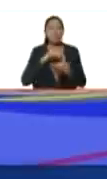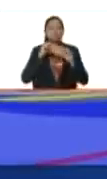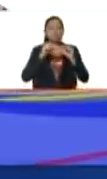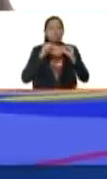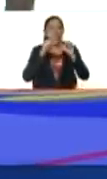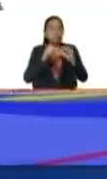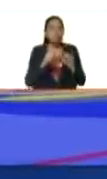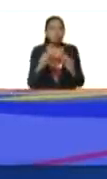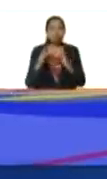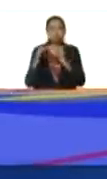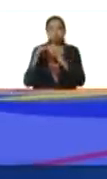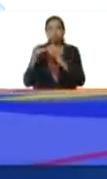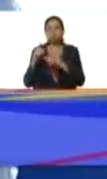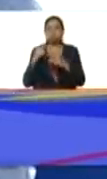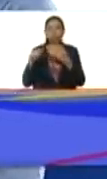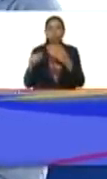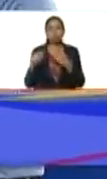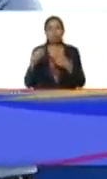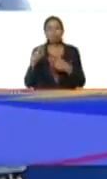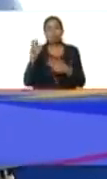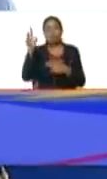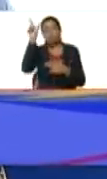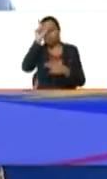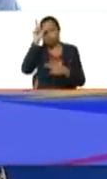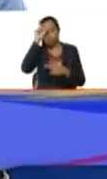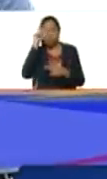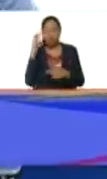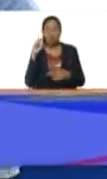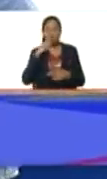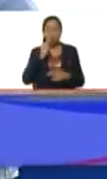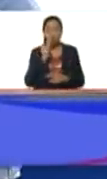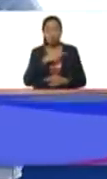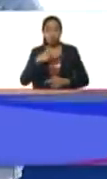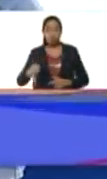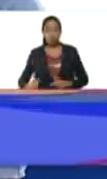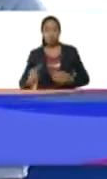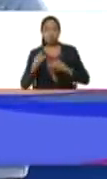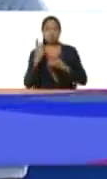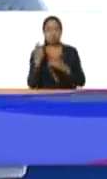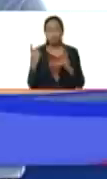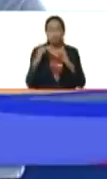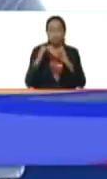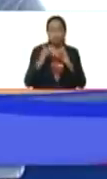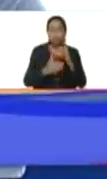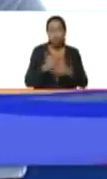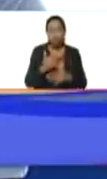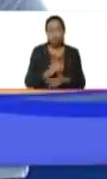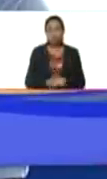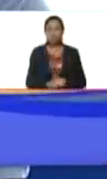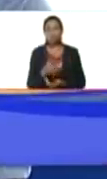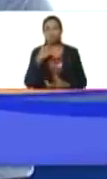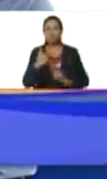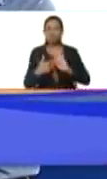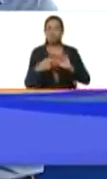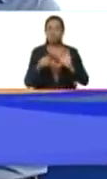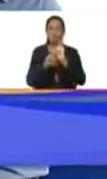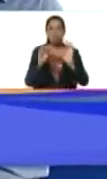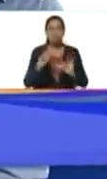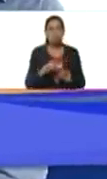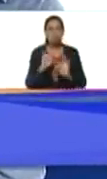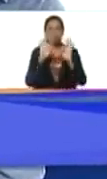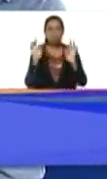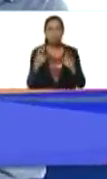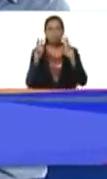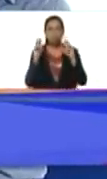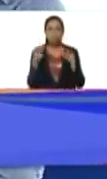su relación con Turquía, con Rusia, con China. Y la eficiencia de gobierno, que creemos que todo esto que le estamos mostrando tiene que ver con una forma